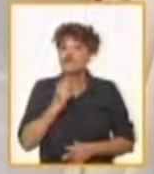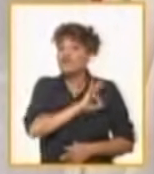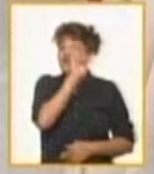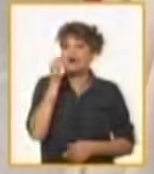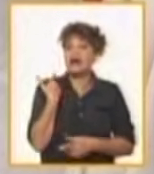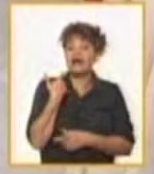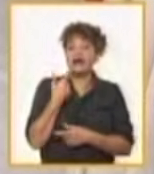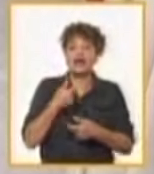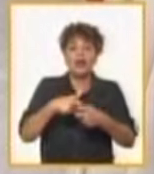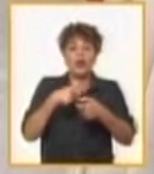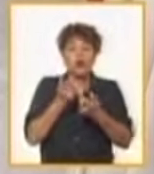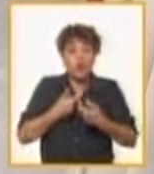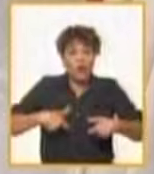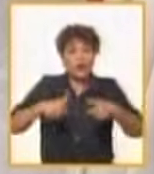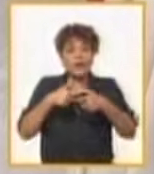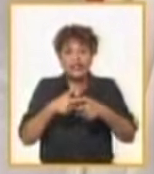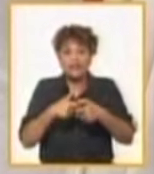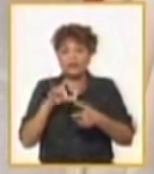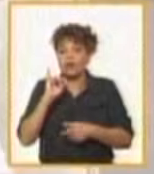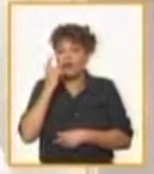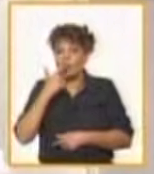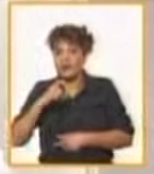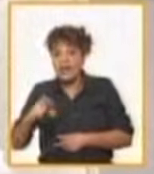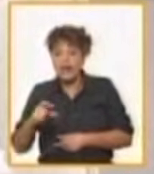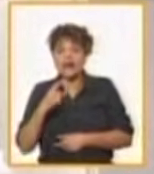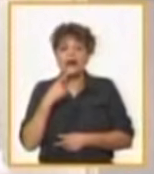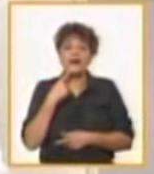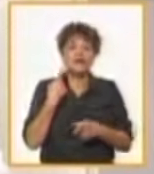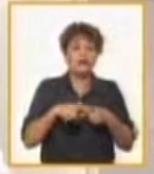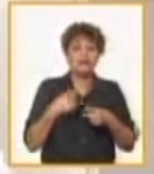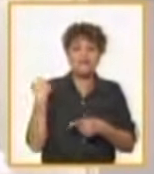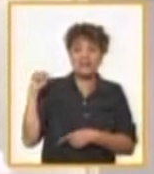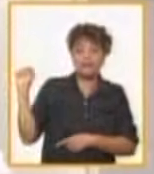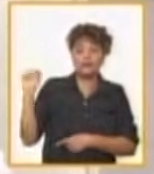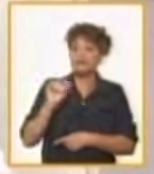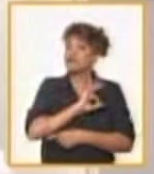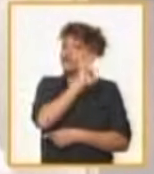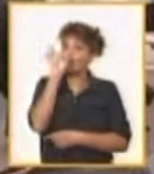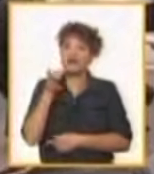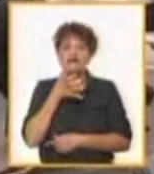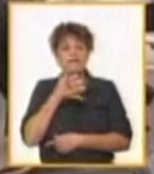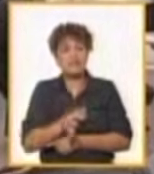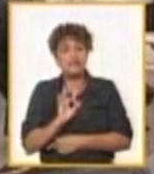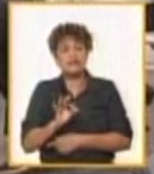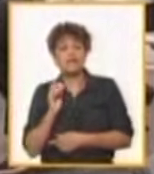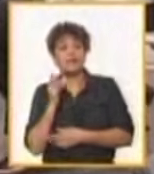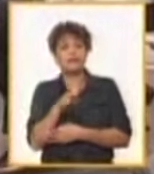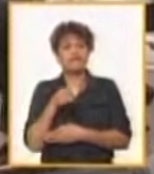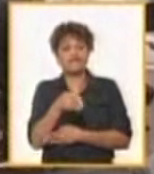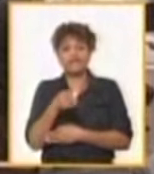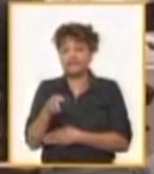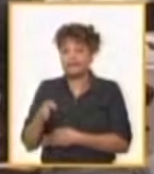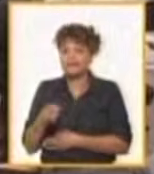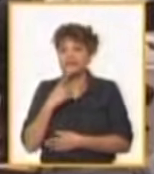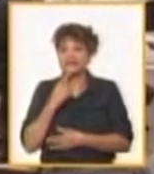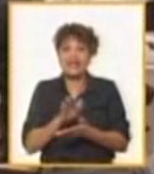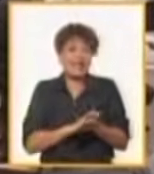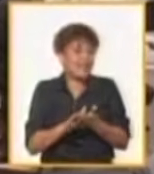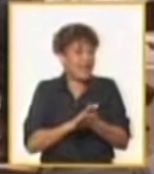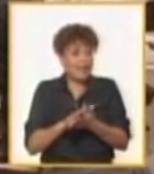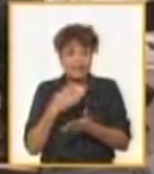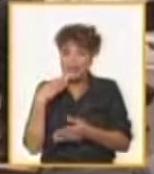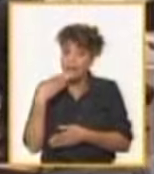congreso de debate sobre temas. Es como decía Marlene también. No solo a los congresos, no faltó ni a los consejos nacionales.